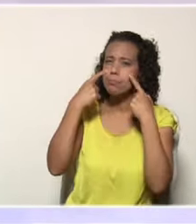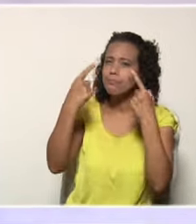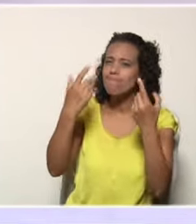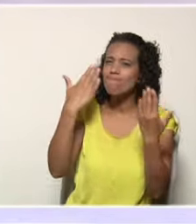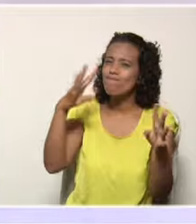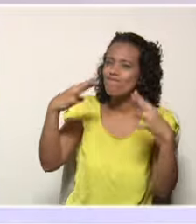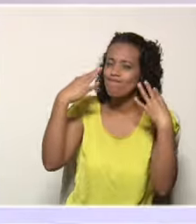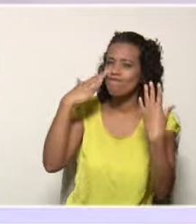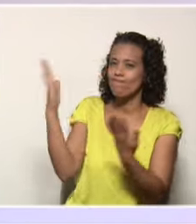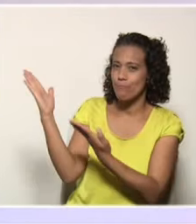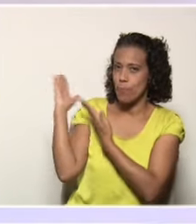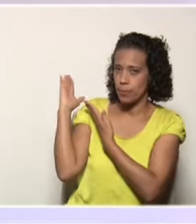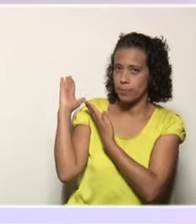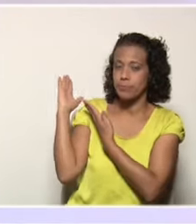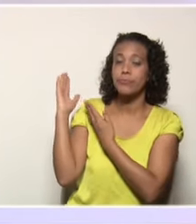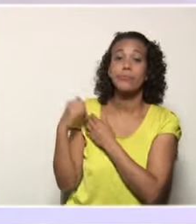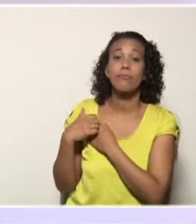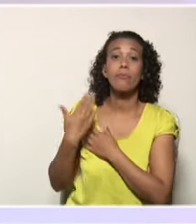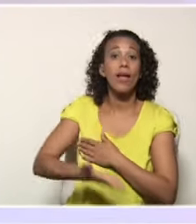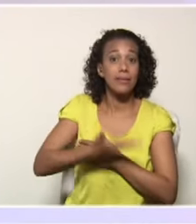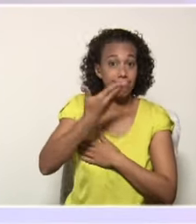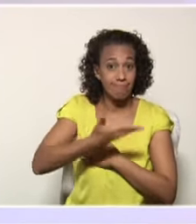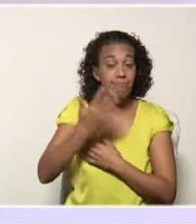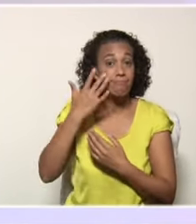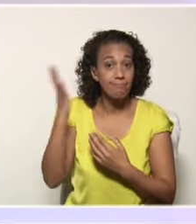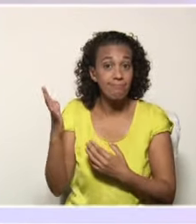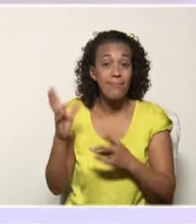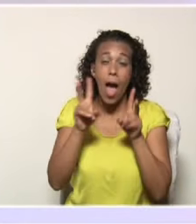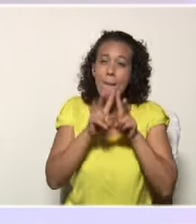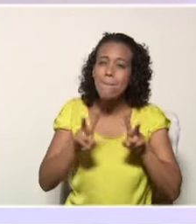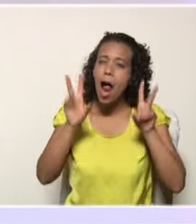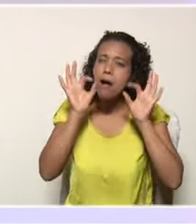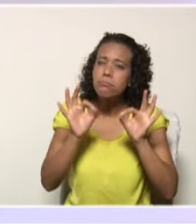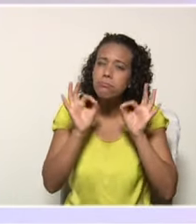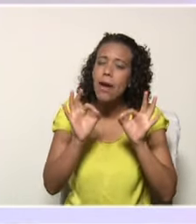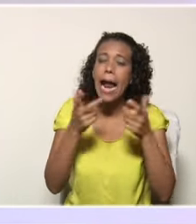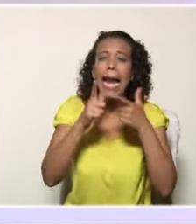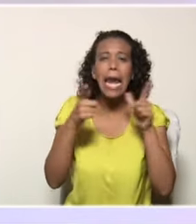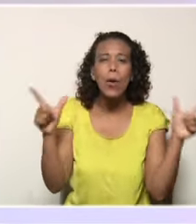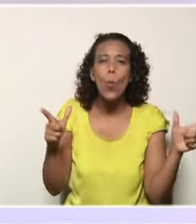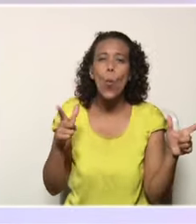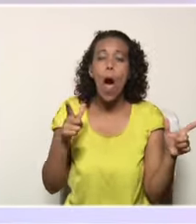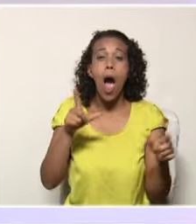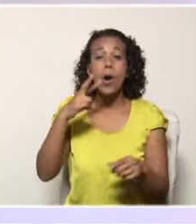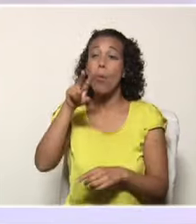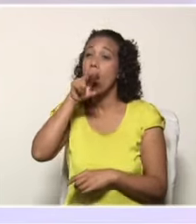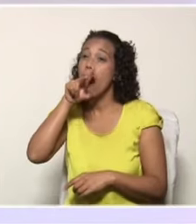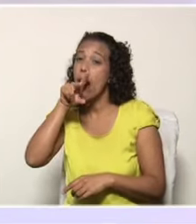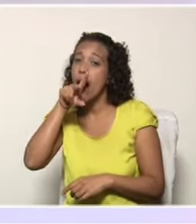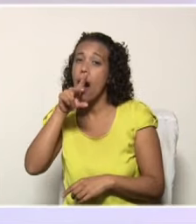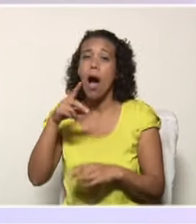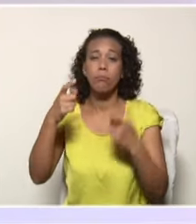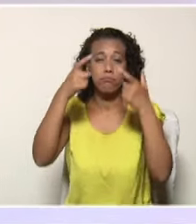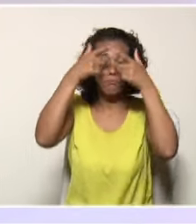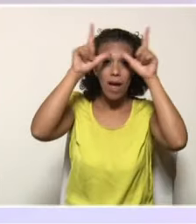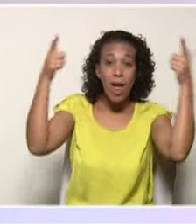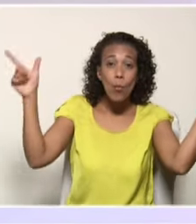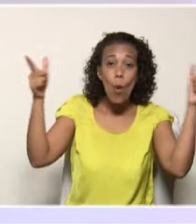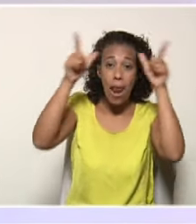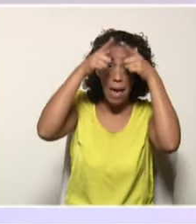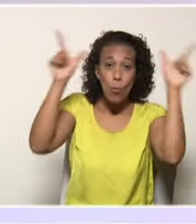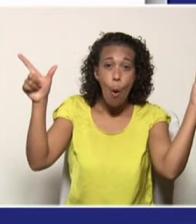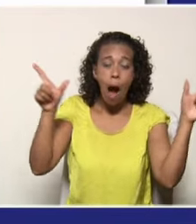observaciones. Es importante la valoración del lenguaje tanto verbal como no verbal, entendiendo